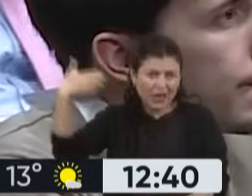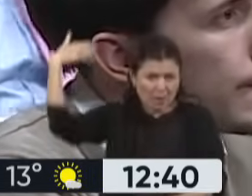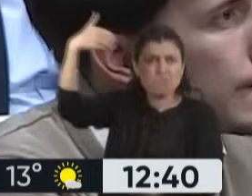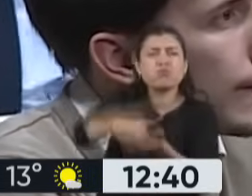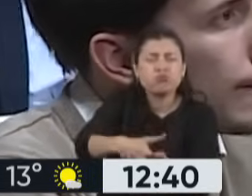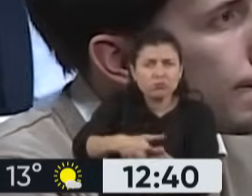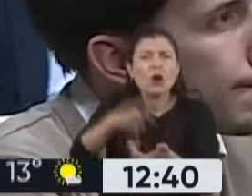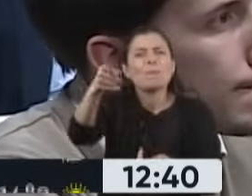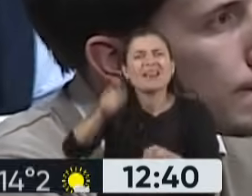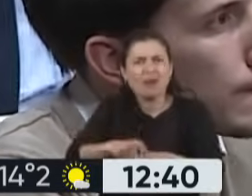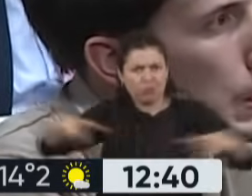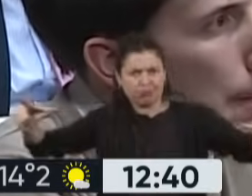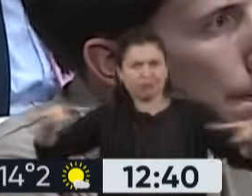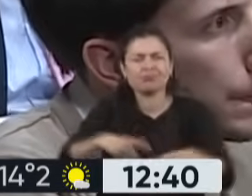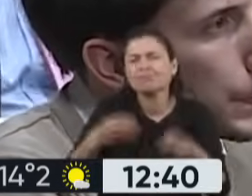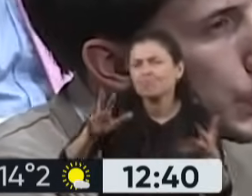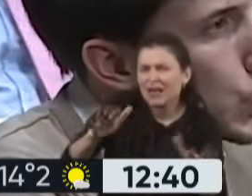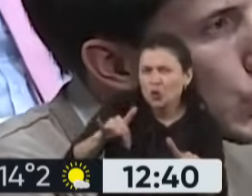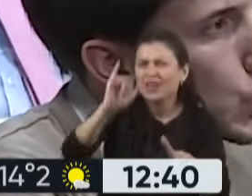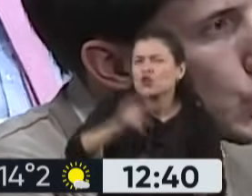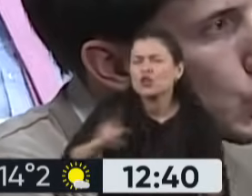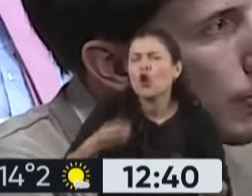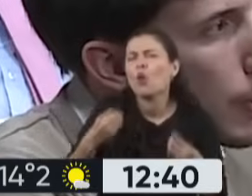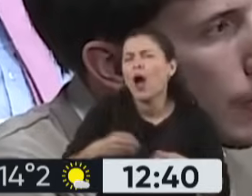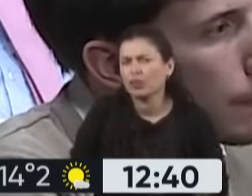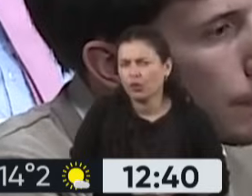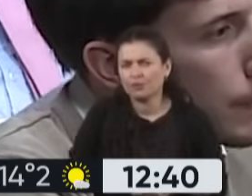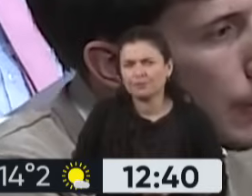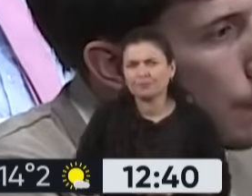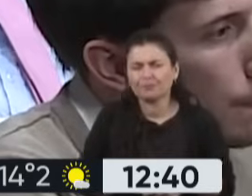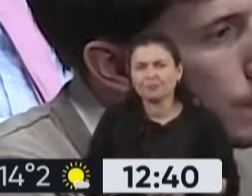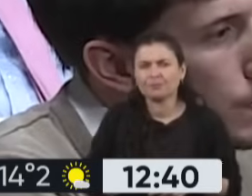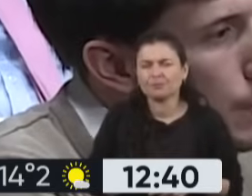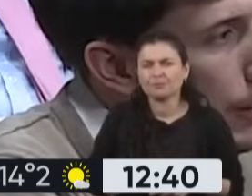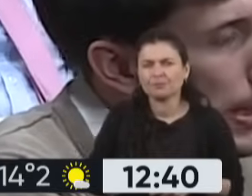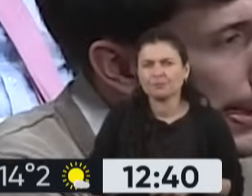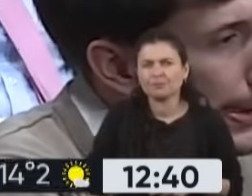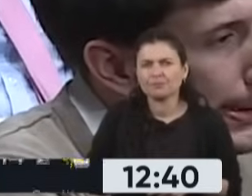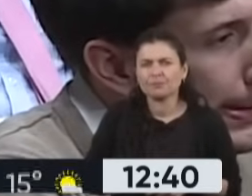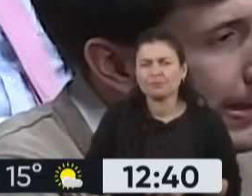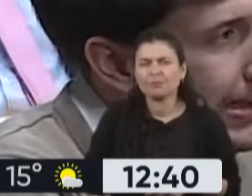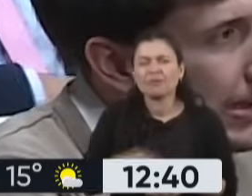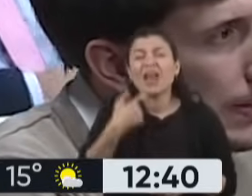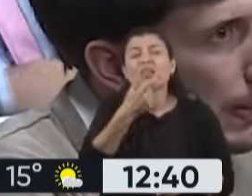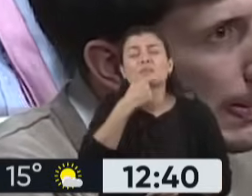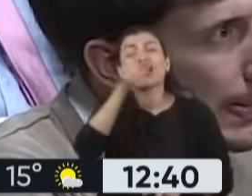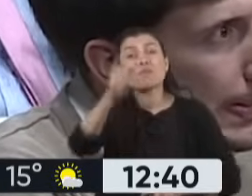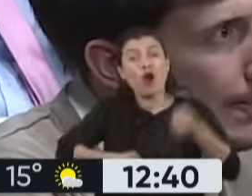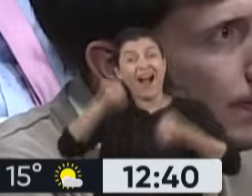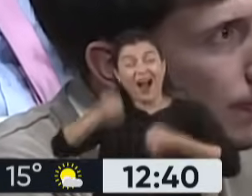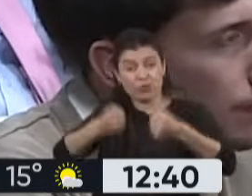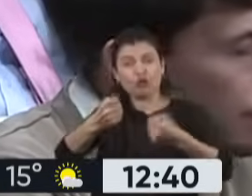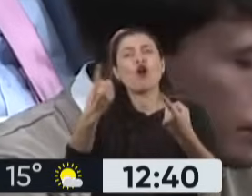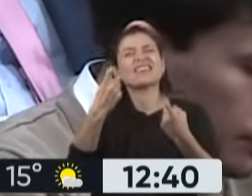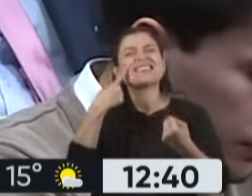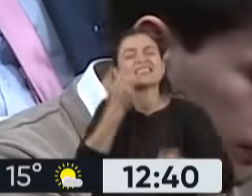del Banco Central. Y con esto le cierro, usted hablaba de que el auto tiene que tener más combustible para que funcione, usted